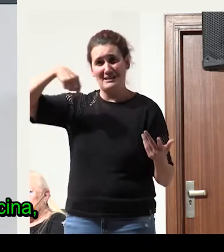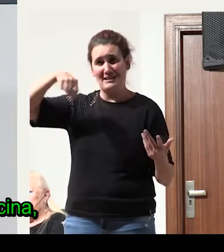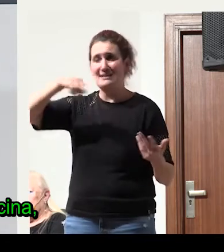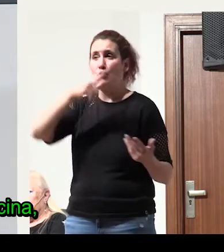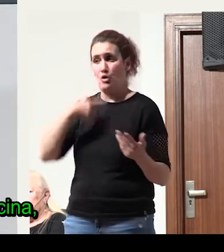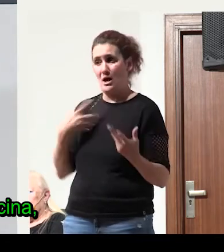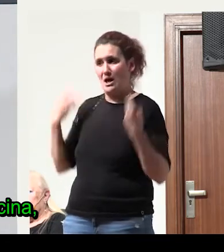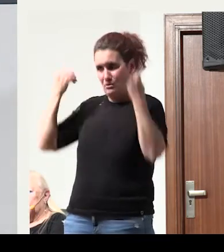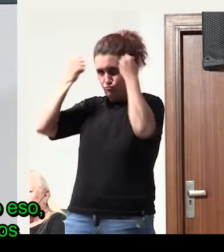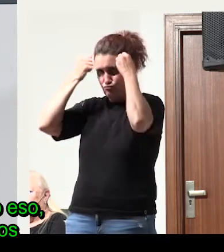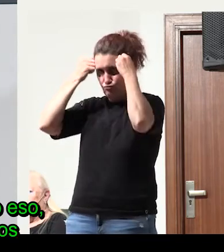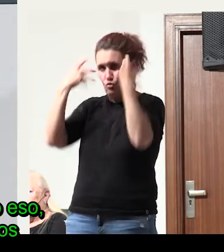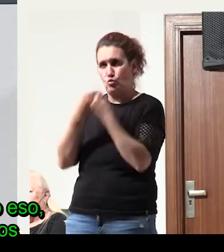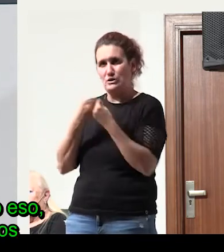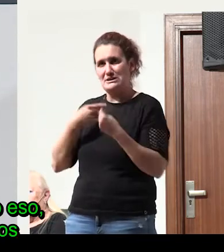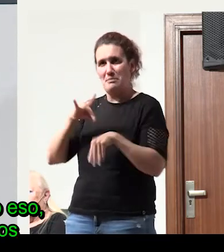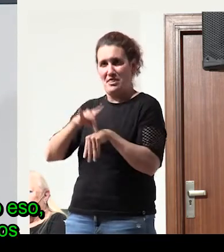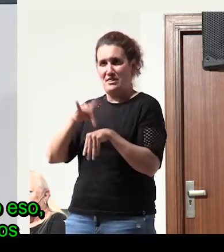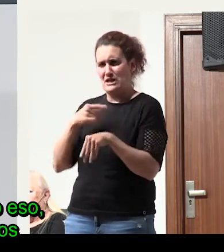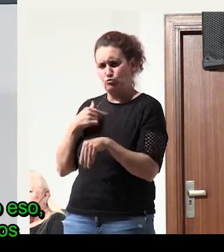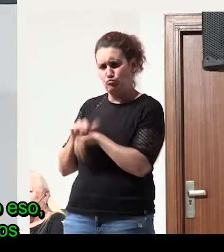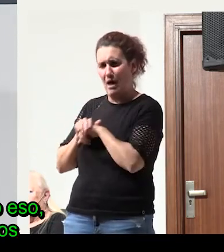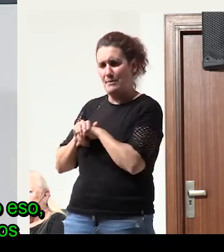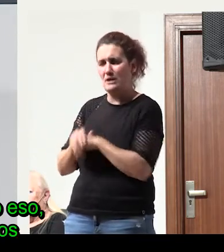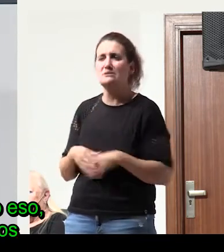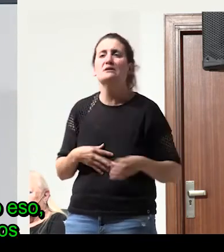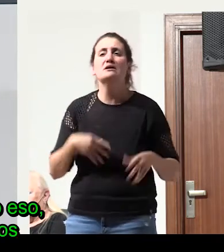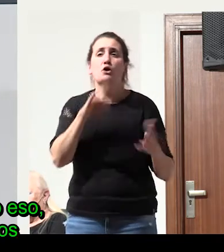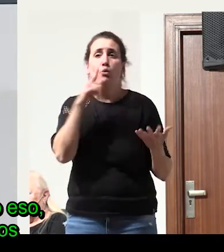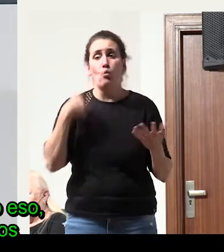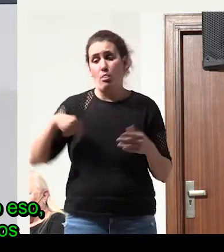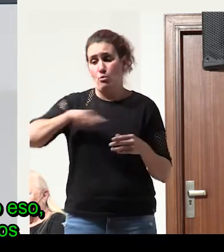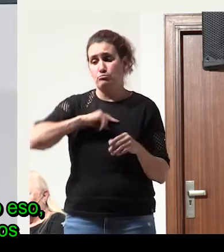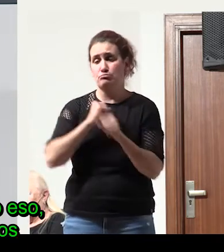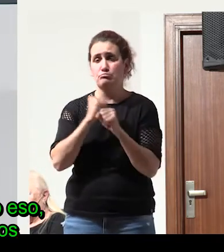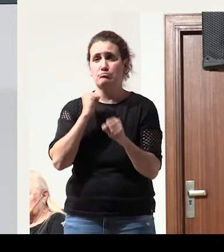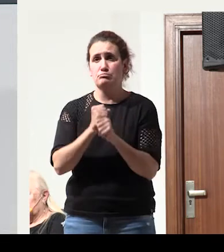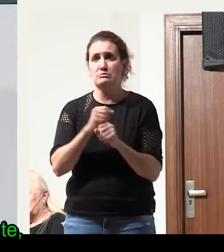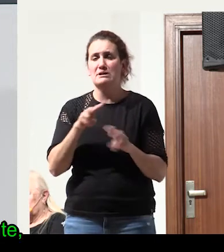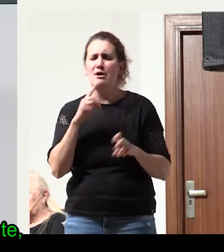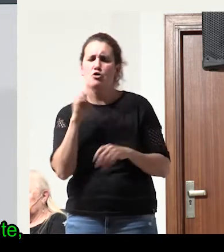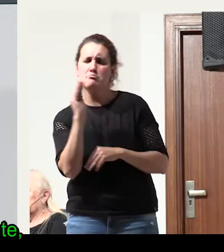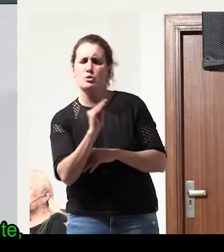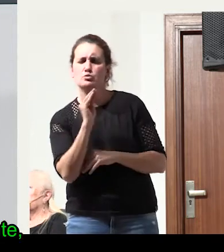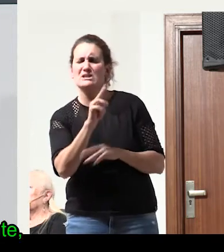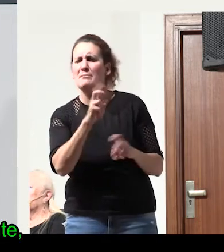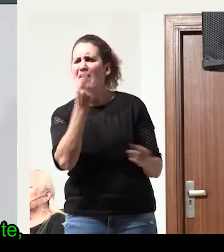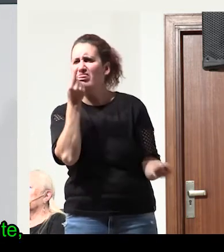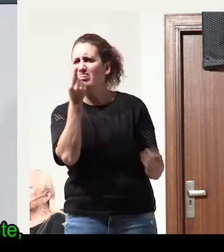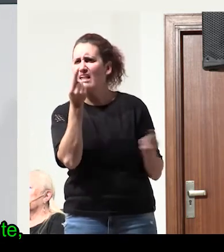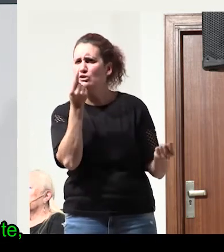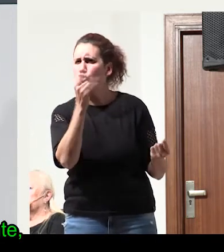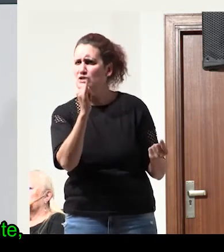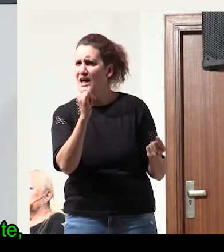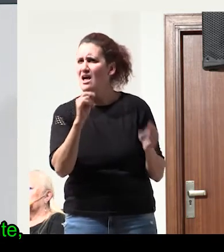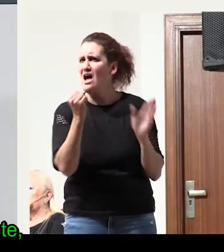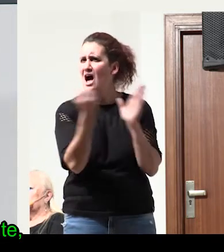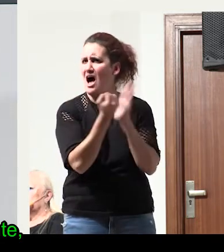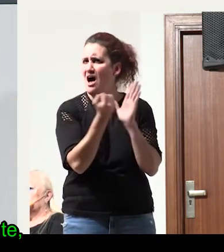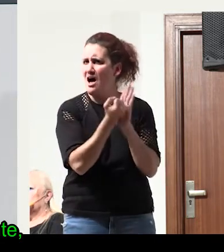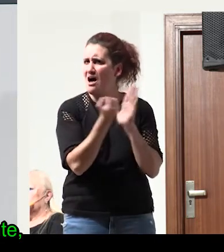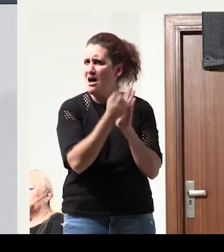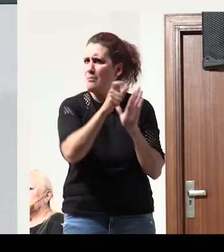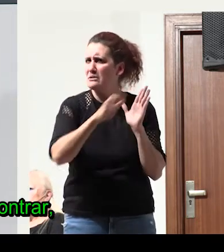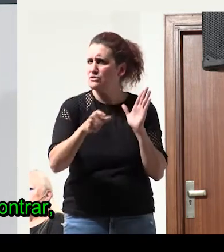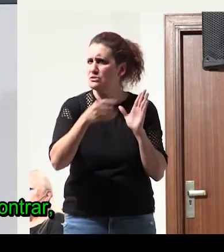la misma, somos amigas. Y entonces, cuando estábamos trabajando eso, le pregunté a ver si había datos sobre afiliación, ¿no?, afiliación en Derecho a